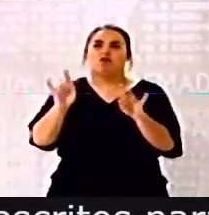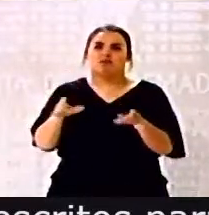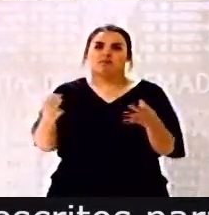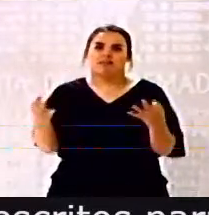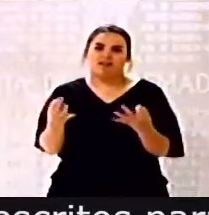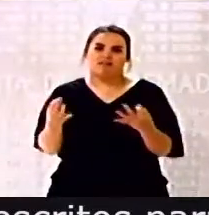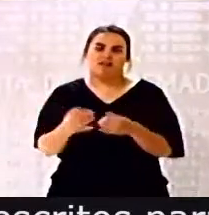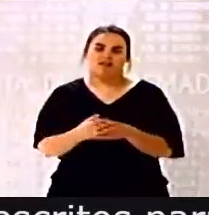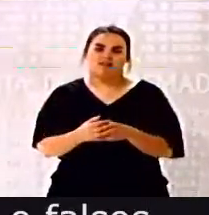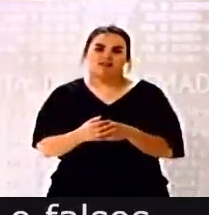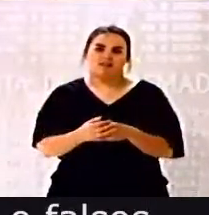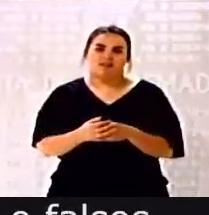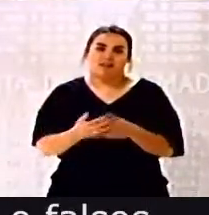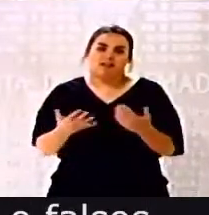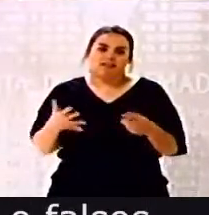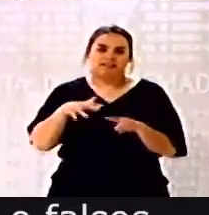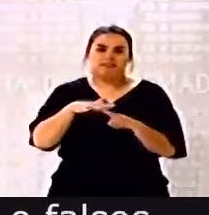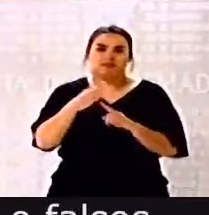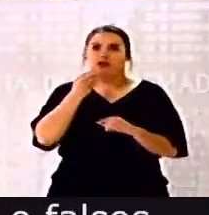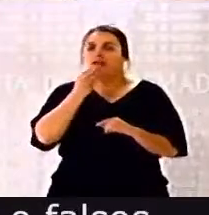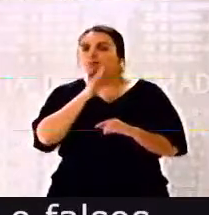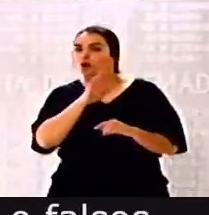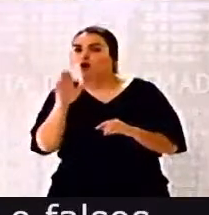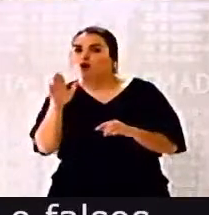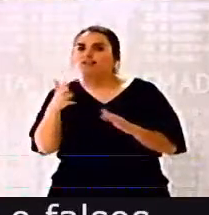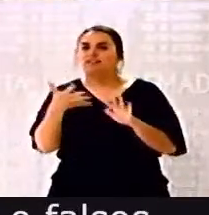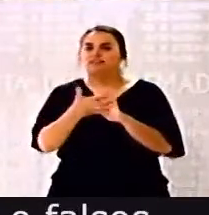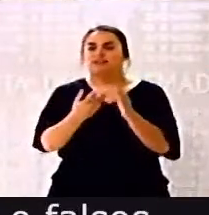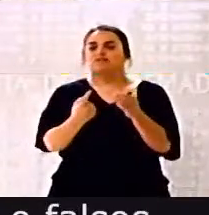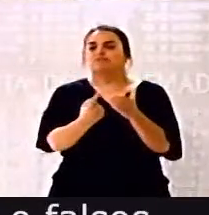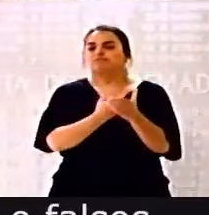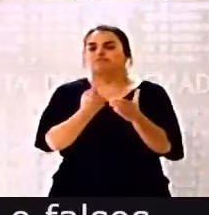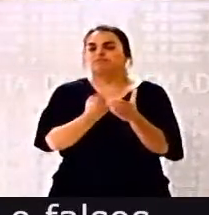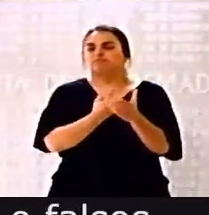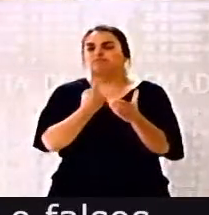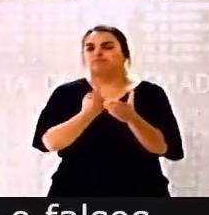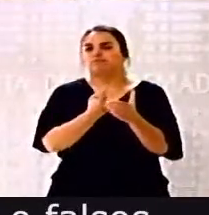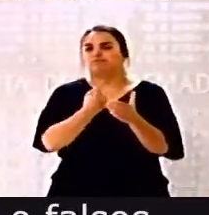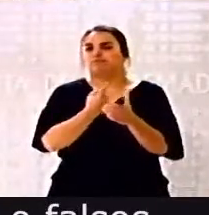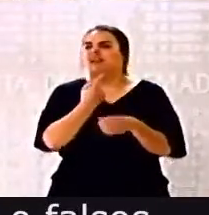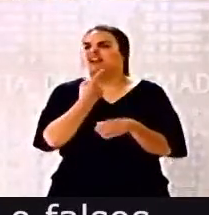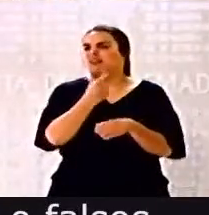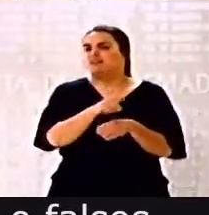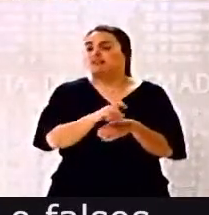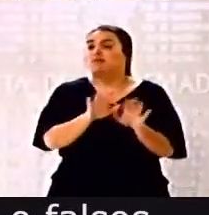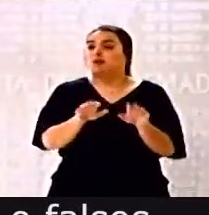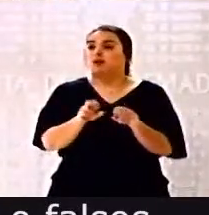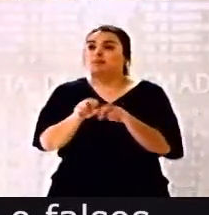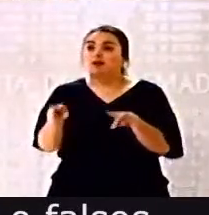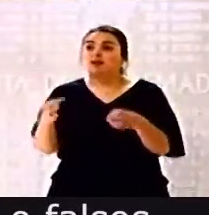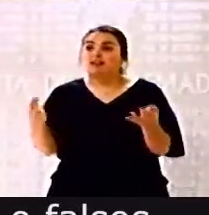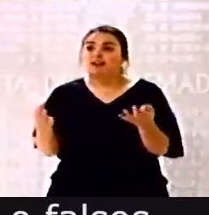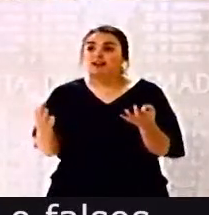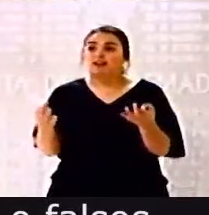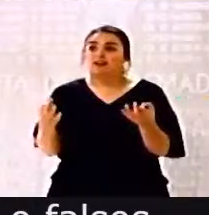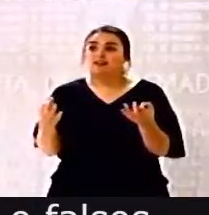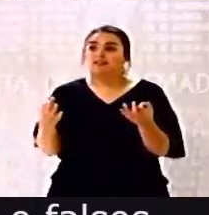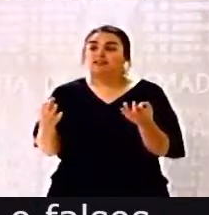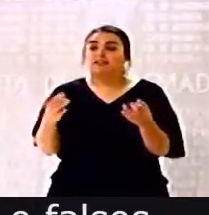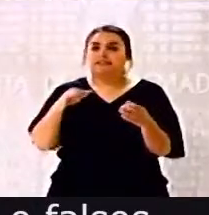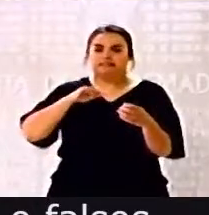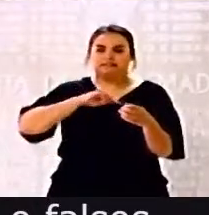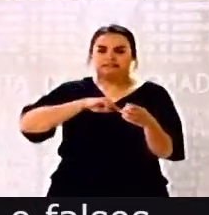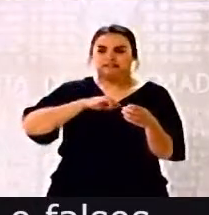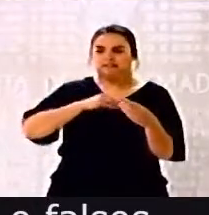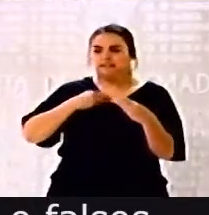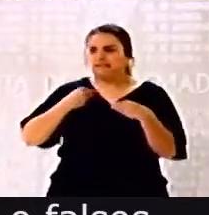que, en el mejor de los casos, lo que lleva es un aislamiento innecesario, pero en el peor de los casos lo que lleva es a una sensación